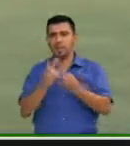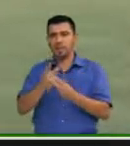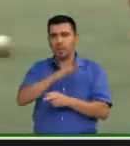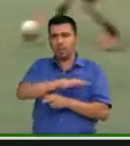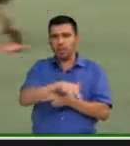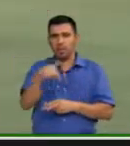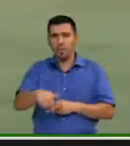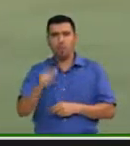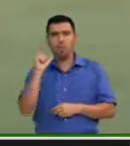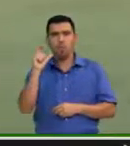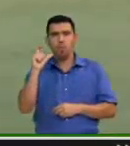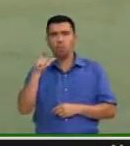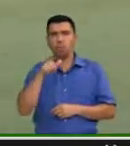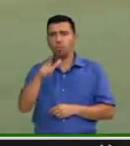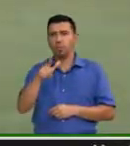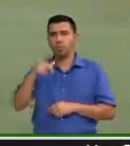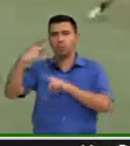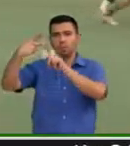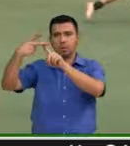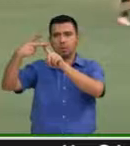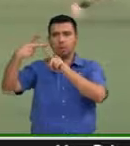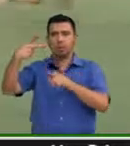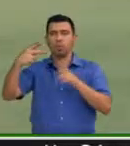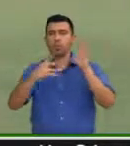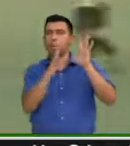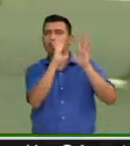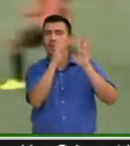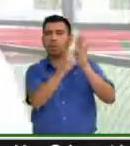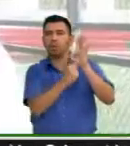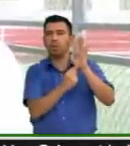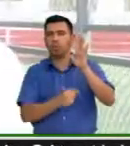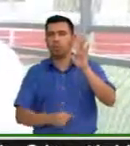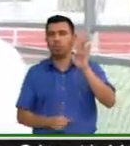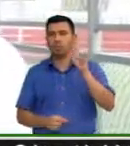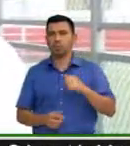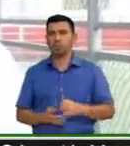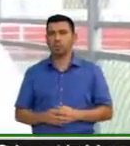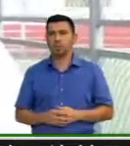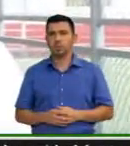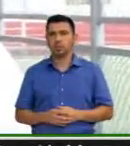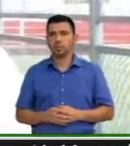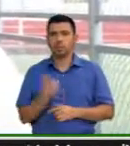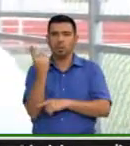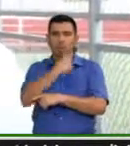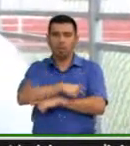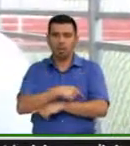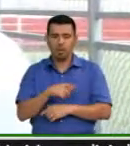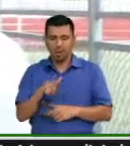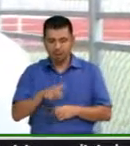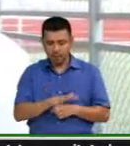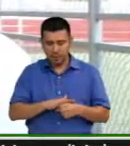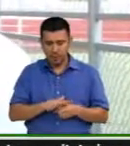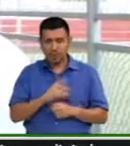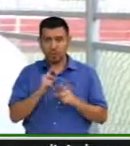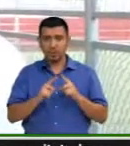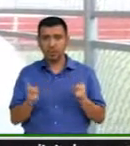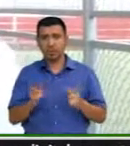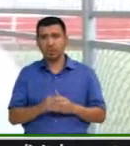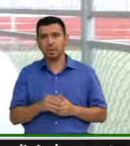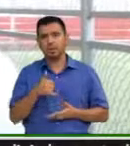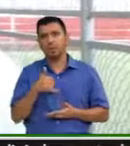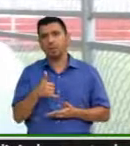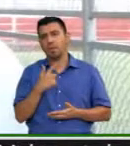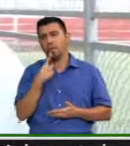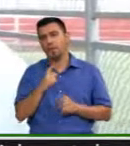certamen en el que el segundo del grupo c con cinco puntos tenemos que ponernos al día y una situación diferente donde en copa tenemos una